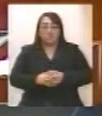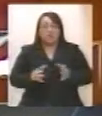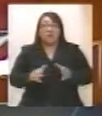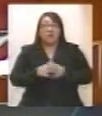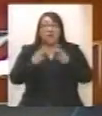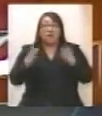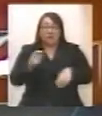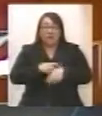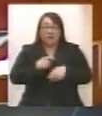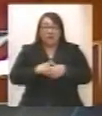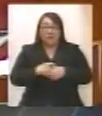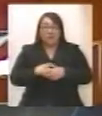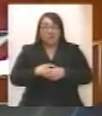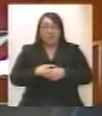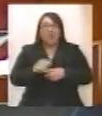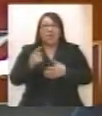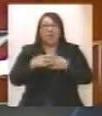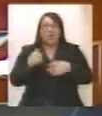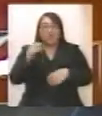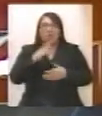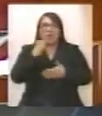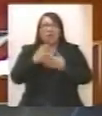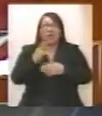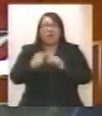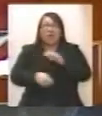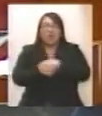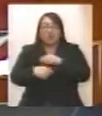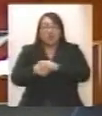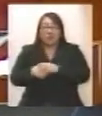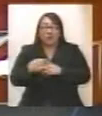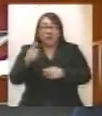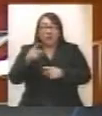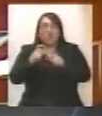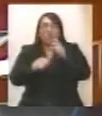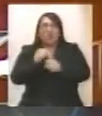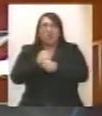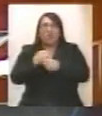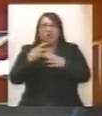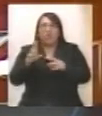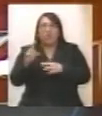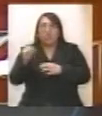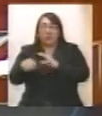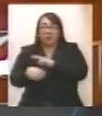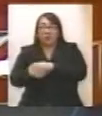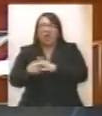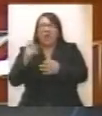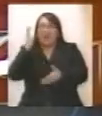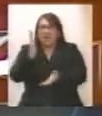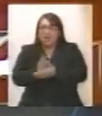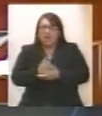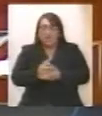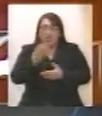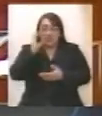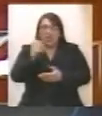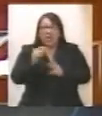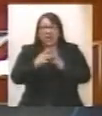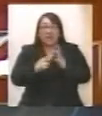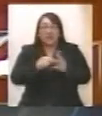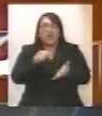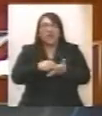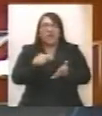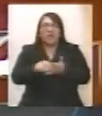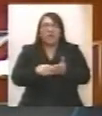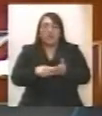ampliar el plazo de prescripción de los delitos de corrupción cometidos por funcionarios públicos, crear el registro de deudores